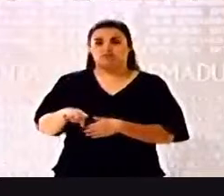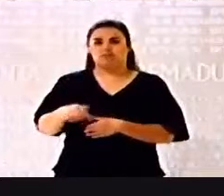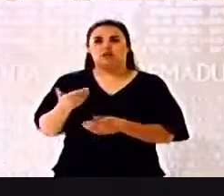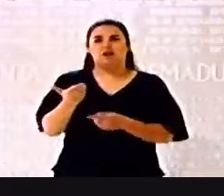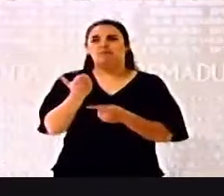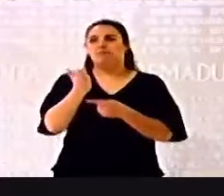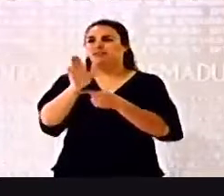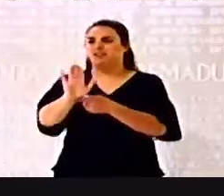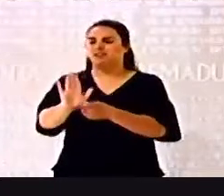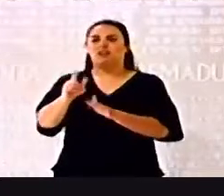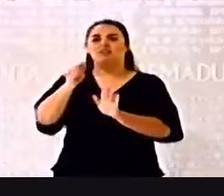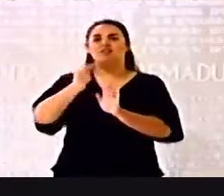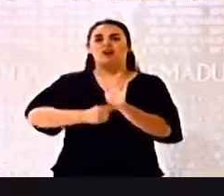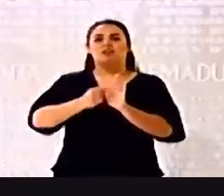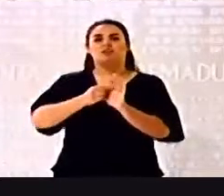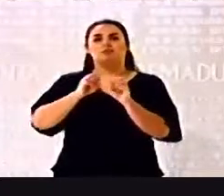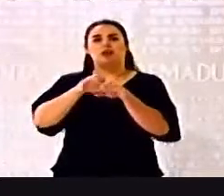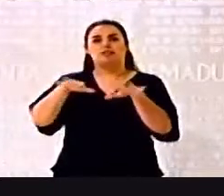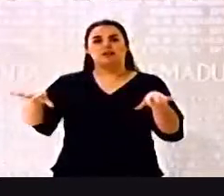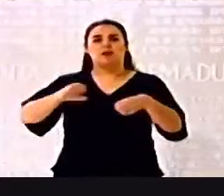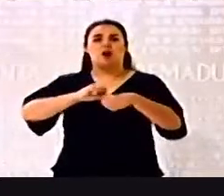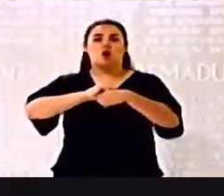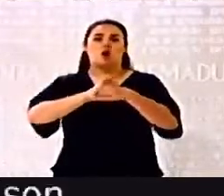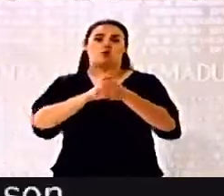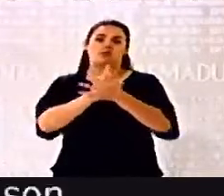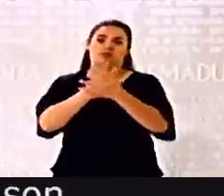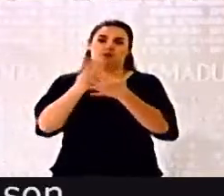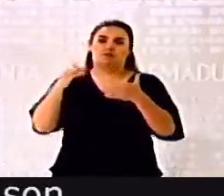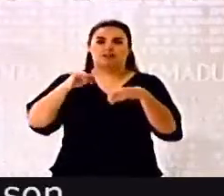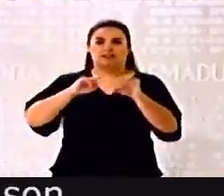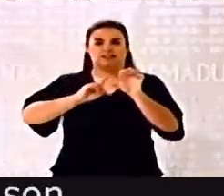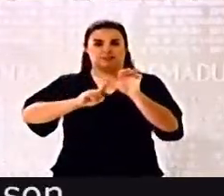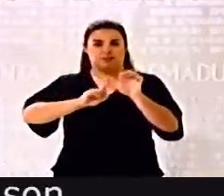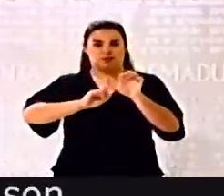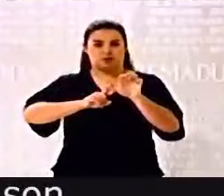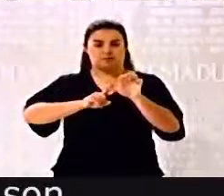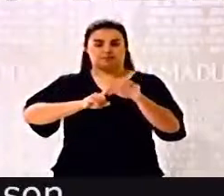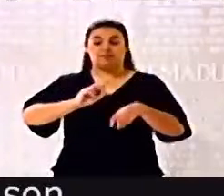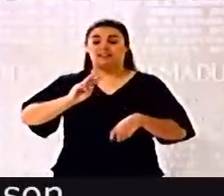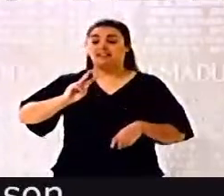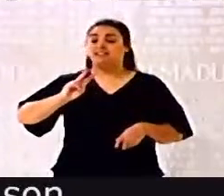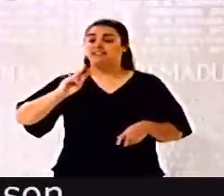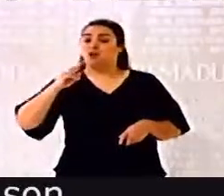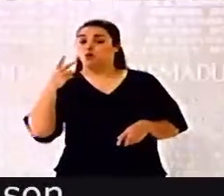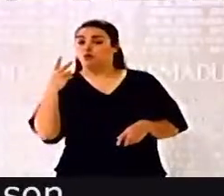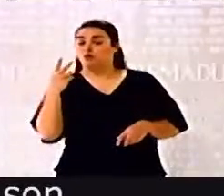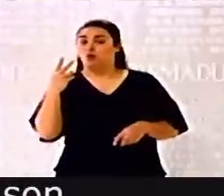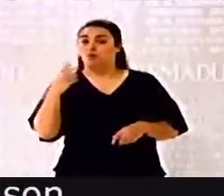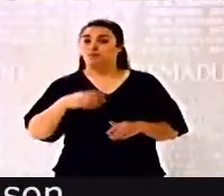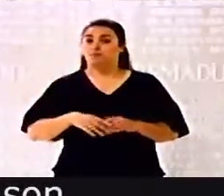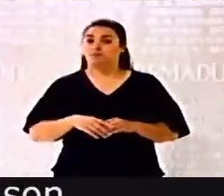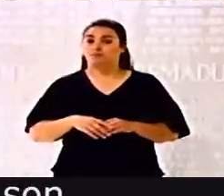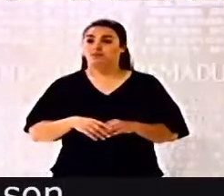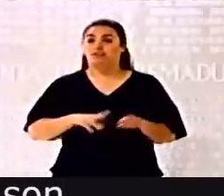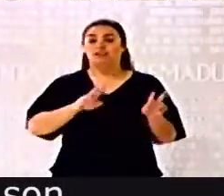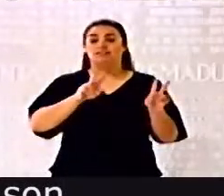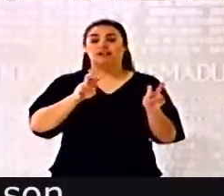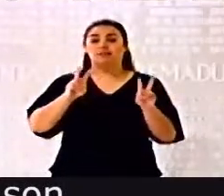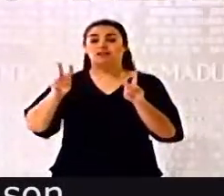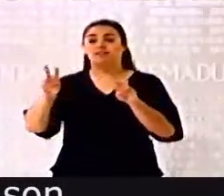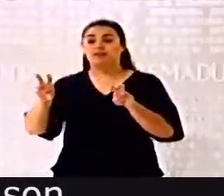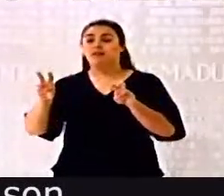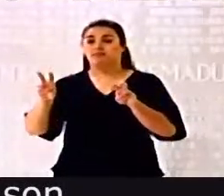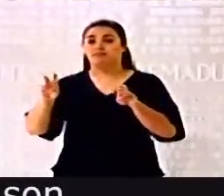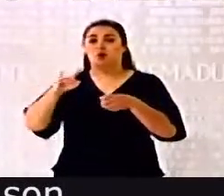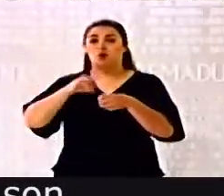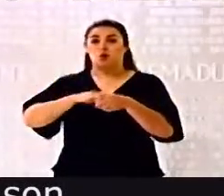en primer lugar, los datos de la pandemia COVID-19 en Extremadura. En segundo lugar, las cuestiones que a partir